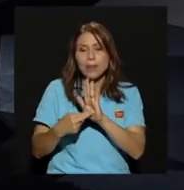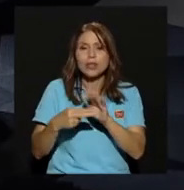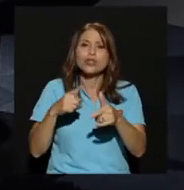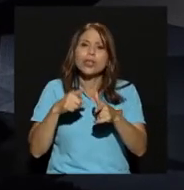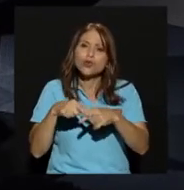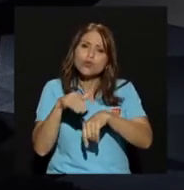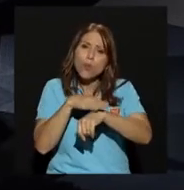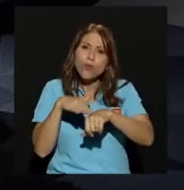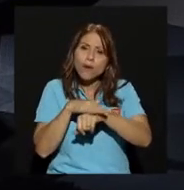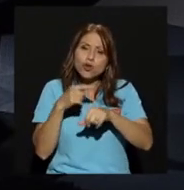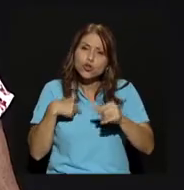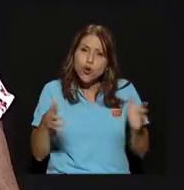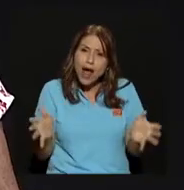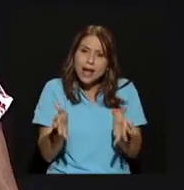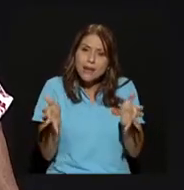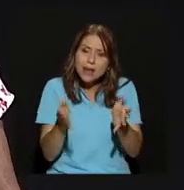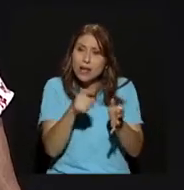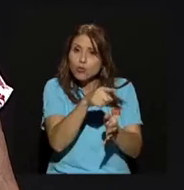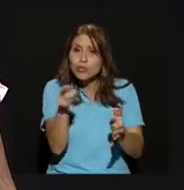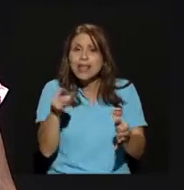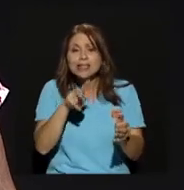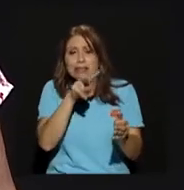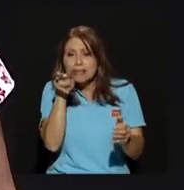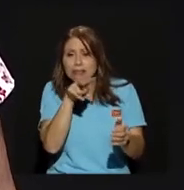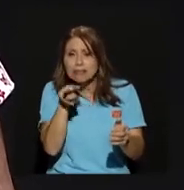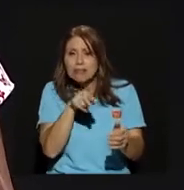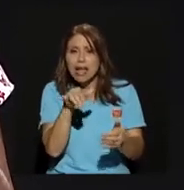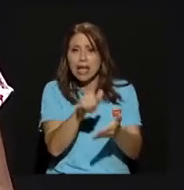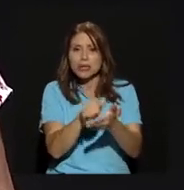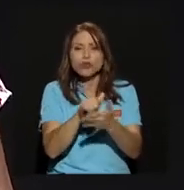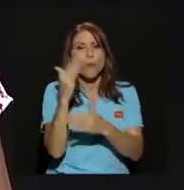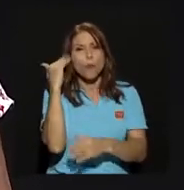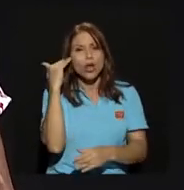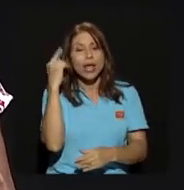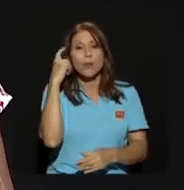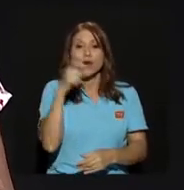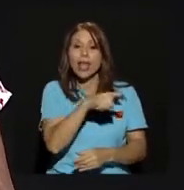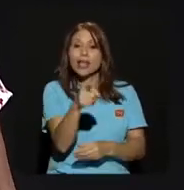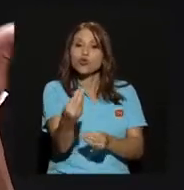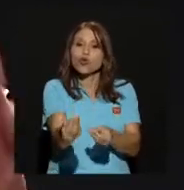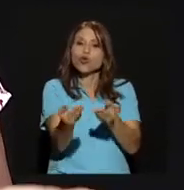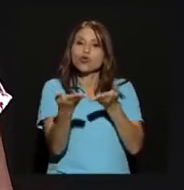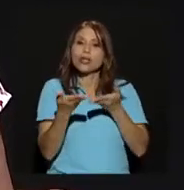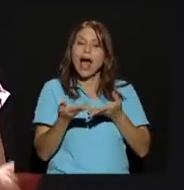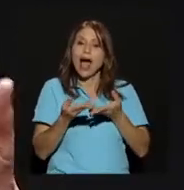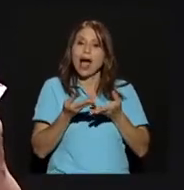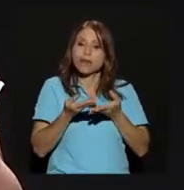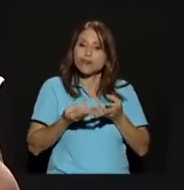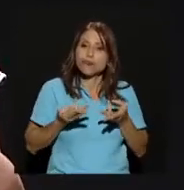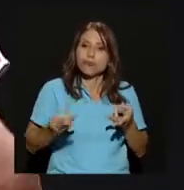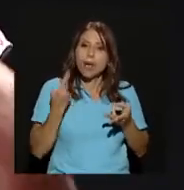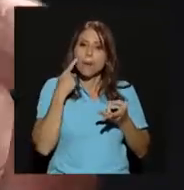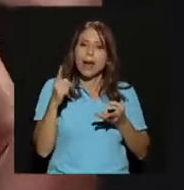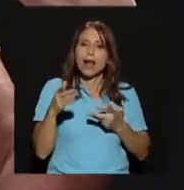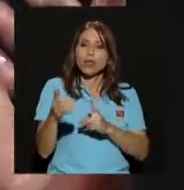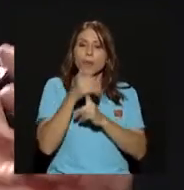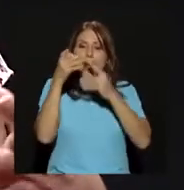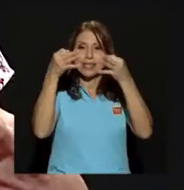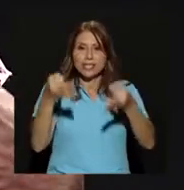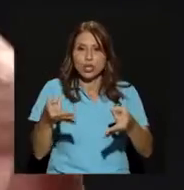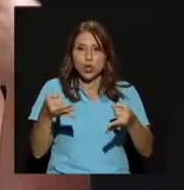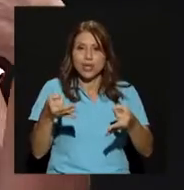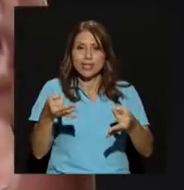yo animaría a la comunidad a estudiarse eso. ¿Por qué? Porque eso nos da insumos para tomar decisiones sobre eso que